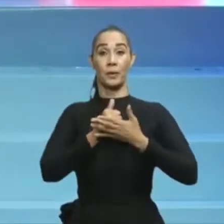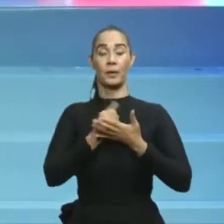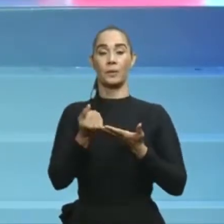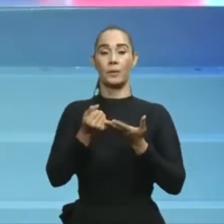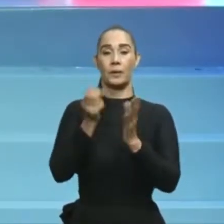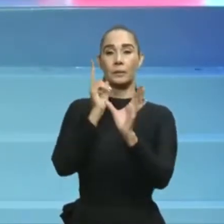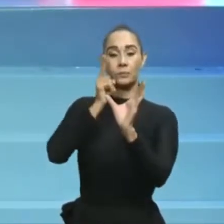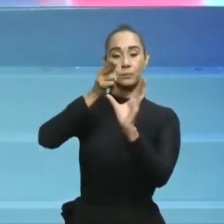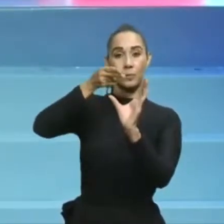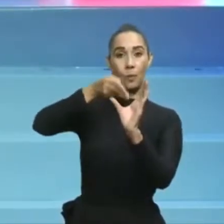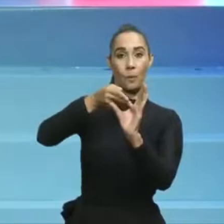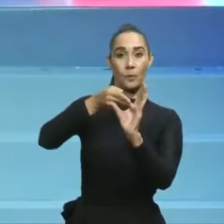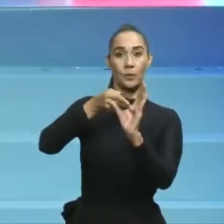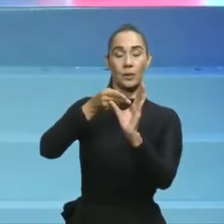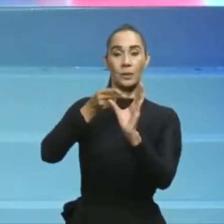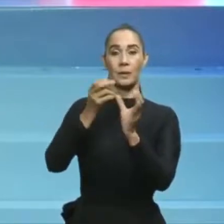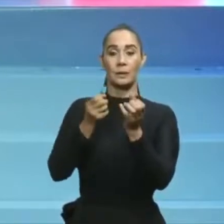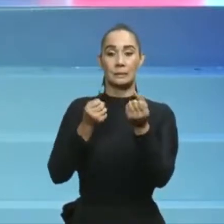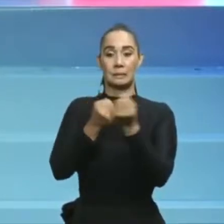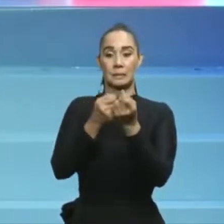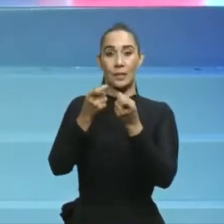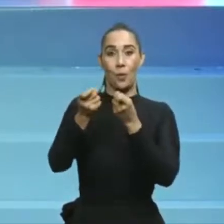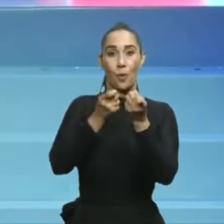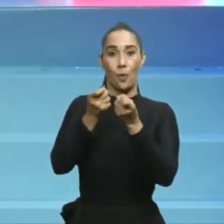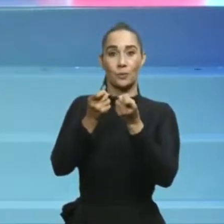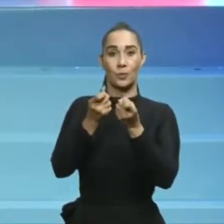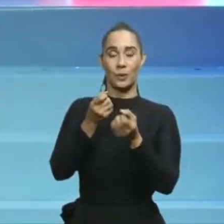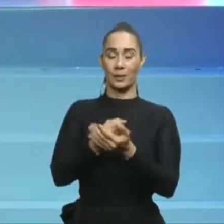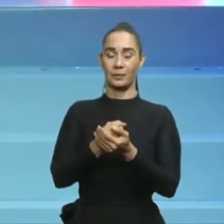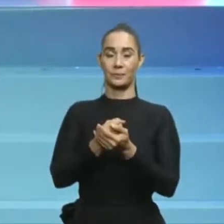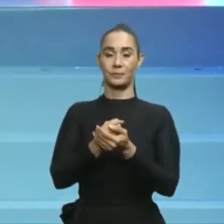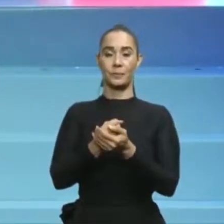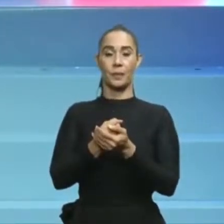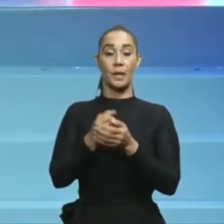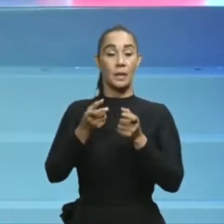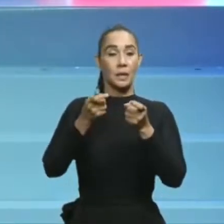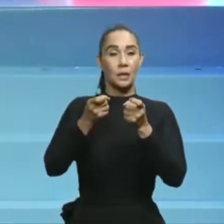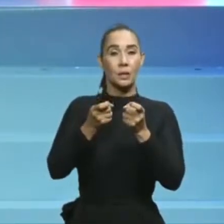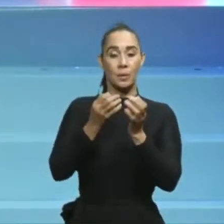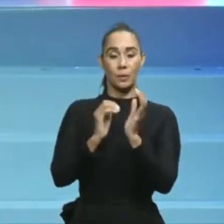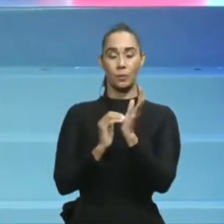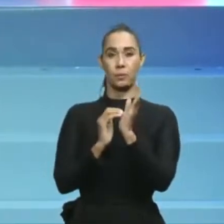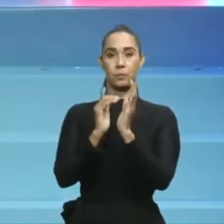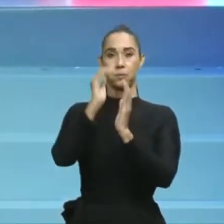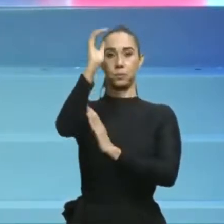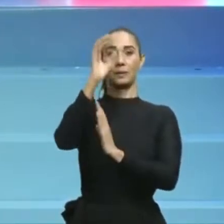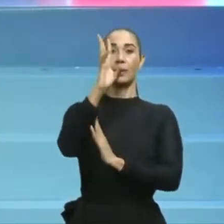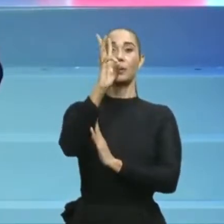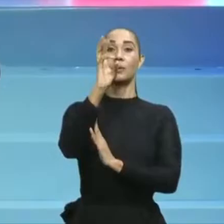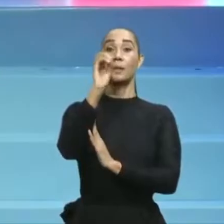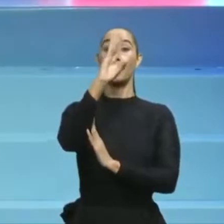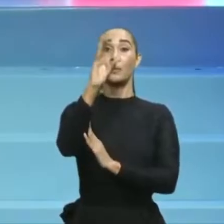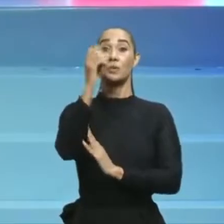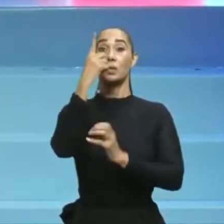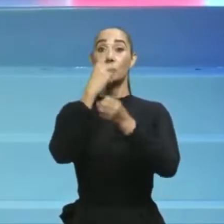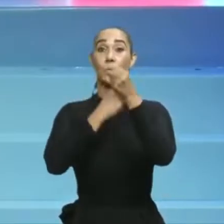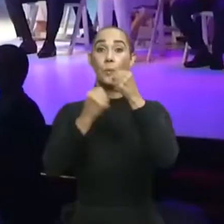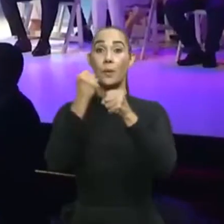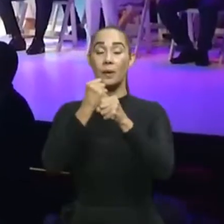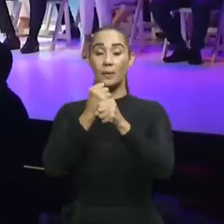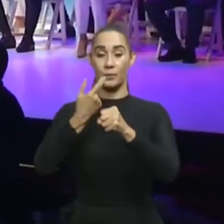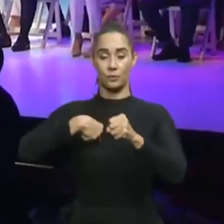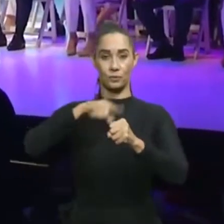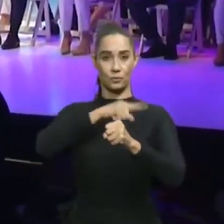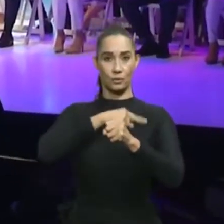combustibles de no haberlo hecho la inflación habría aumentado el 6% anual y hemos apostado decididamente